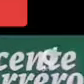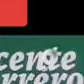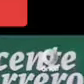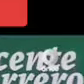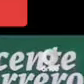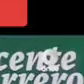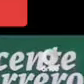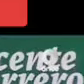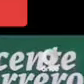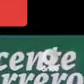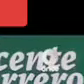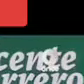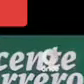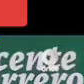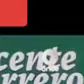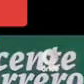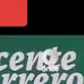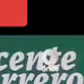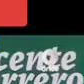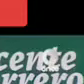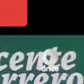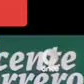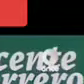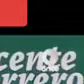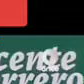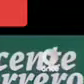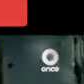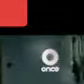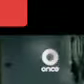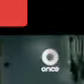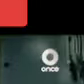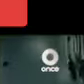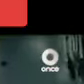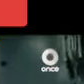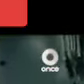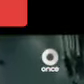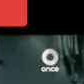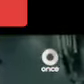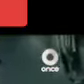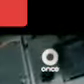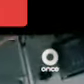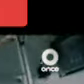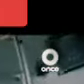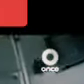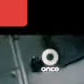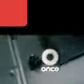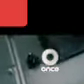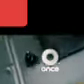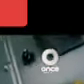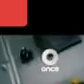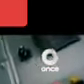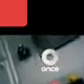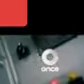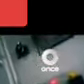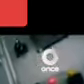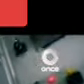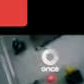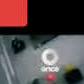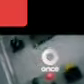el gobernador Alejandro Murat y un representante de la Secretaría de Energía en la administración de Peña Nieto.